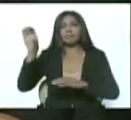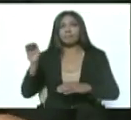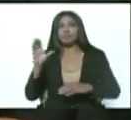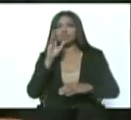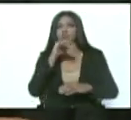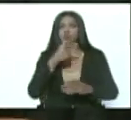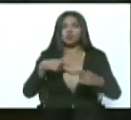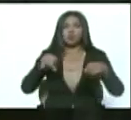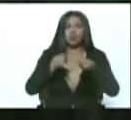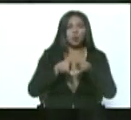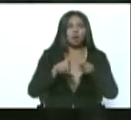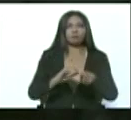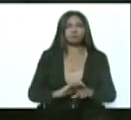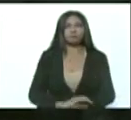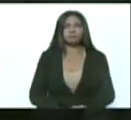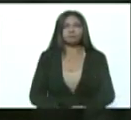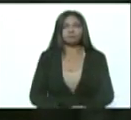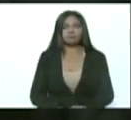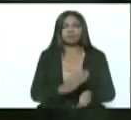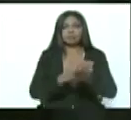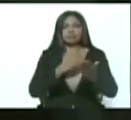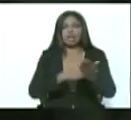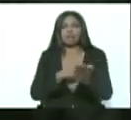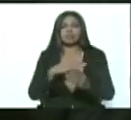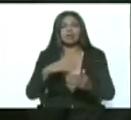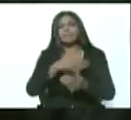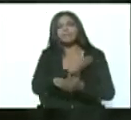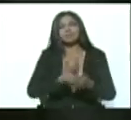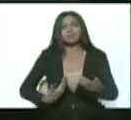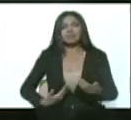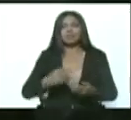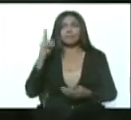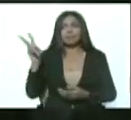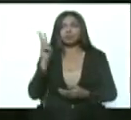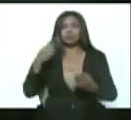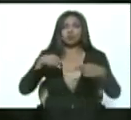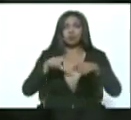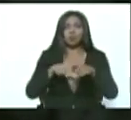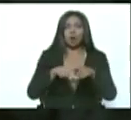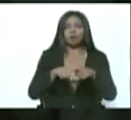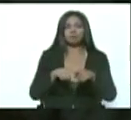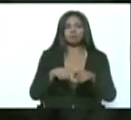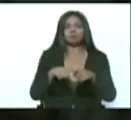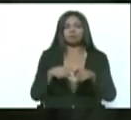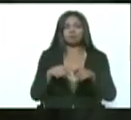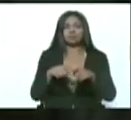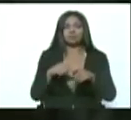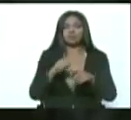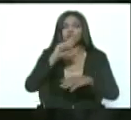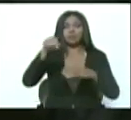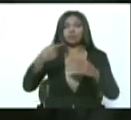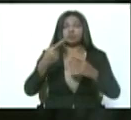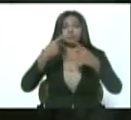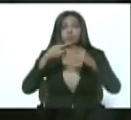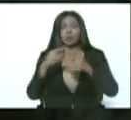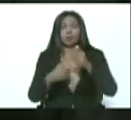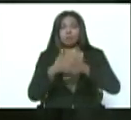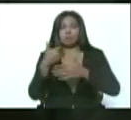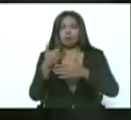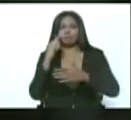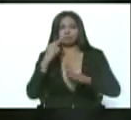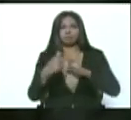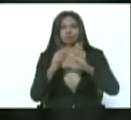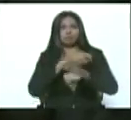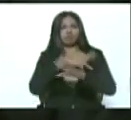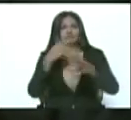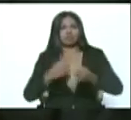es parte de la Troika, es el anterior presidente. Está Venezuela y Azerbaiyán, que será el próximo. Pero además viene a